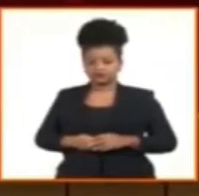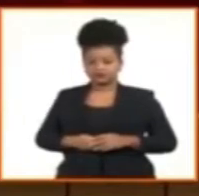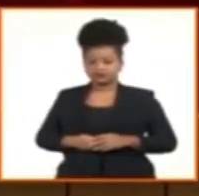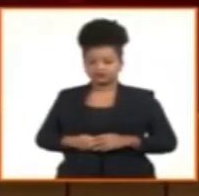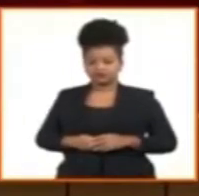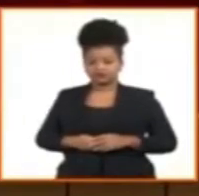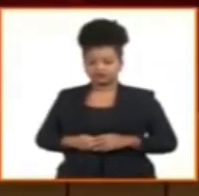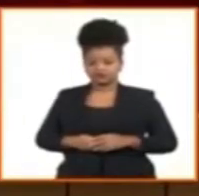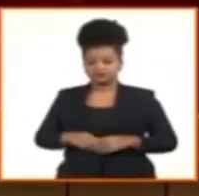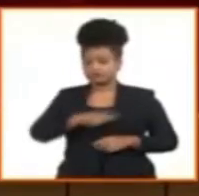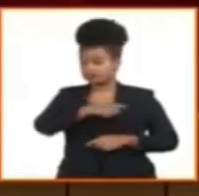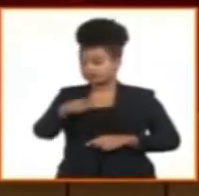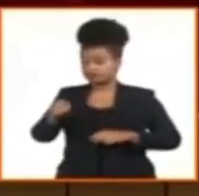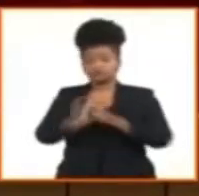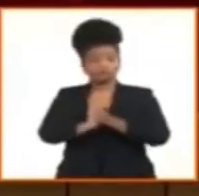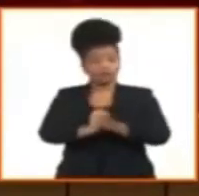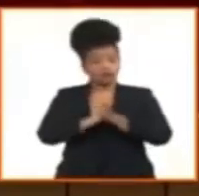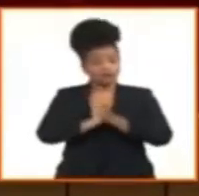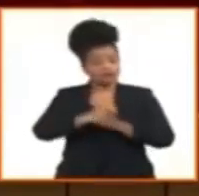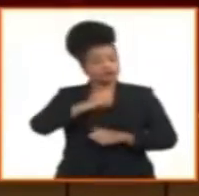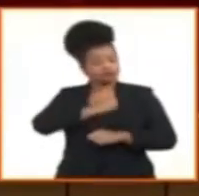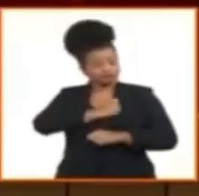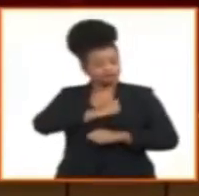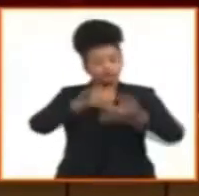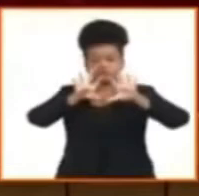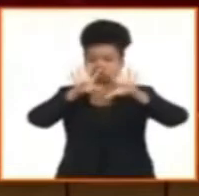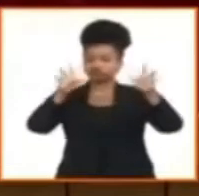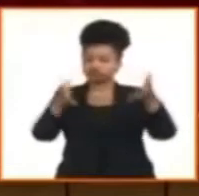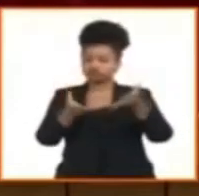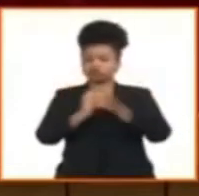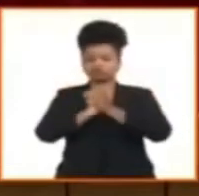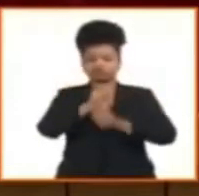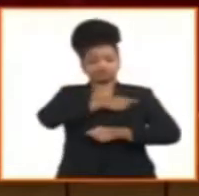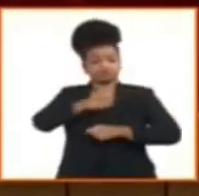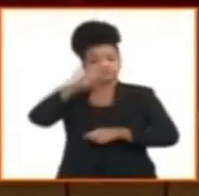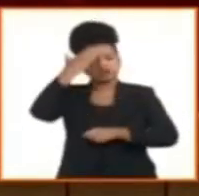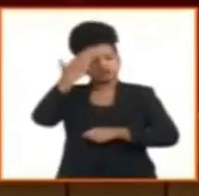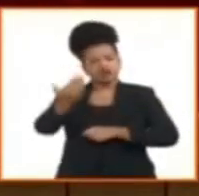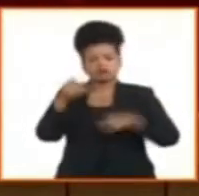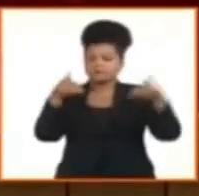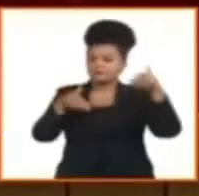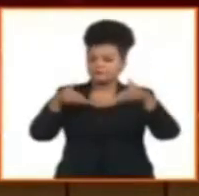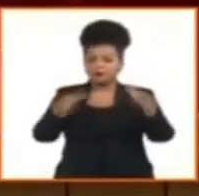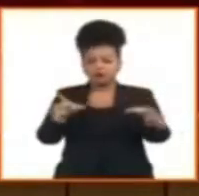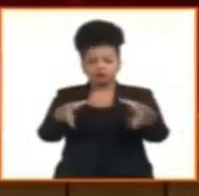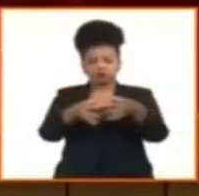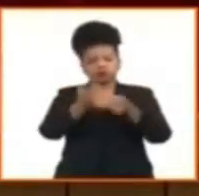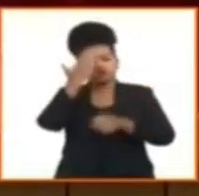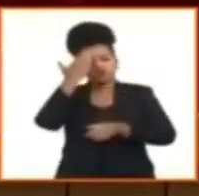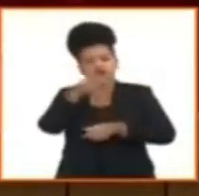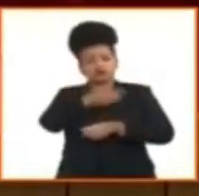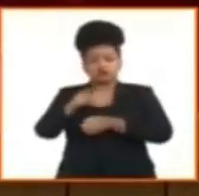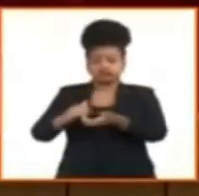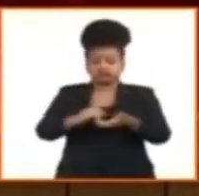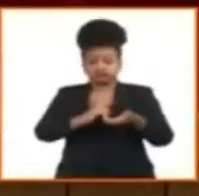Queridas amigas y queridos amigos del mundo, gracias por estar, gracias por la solidaridad